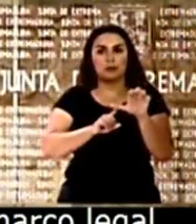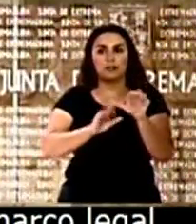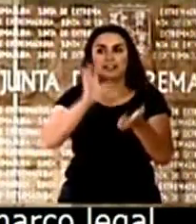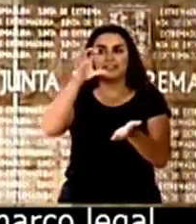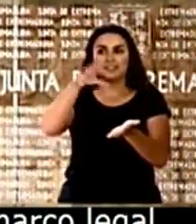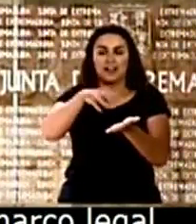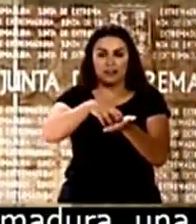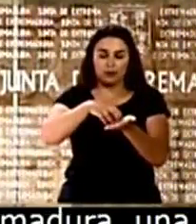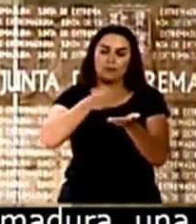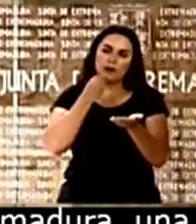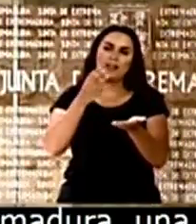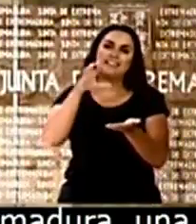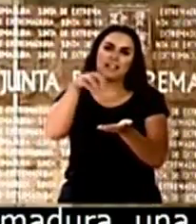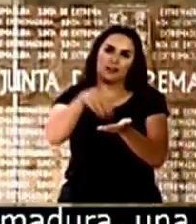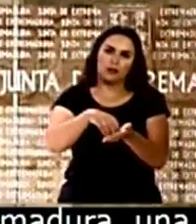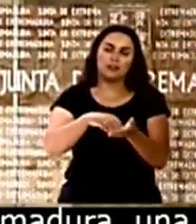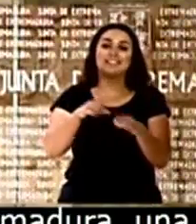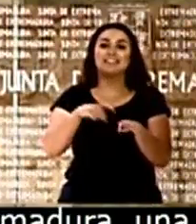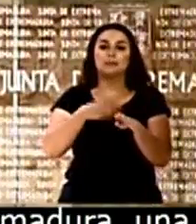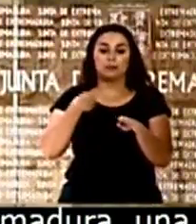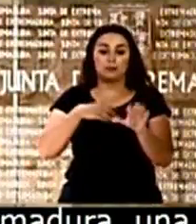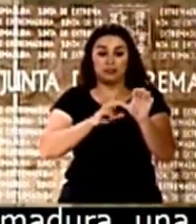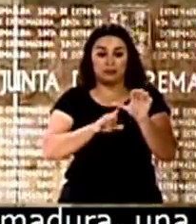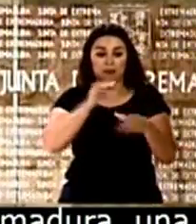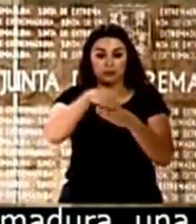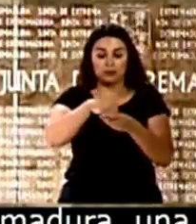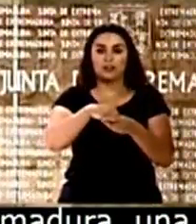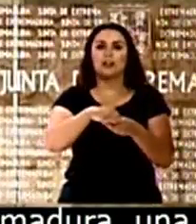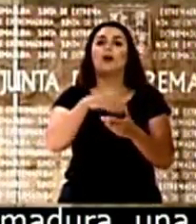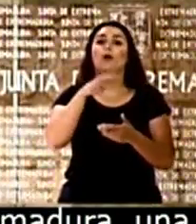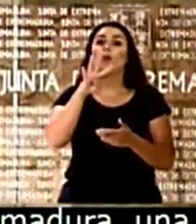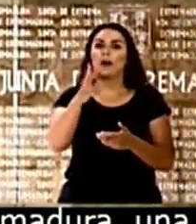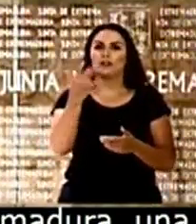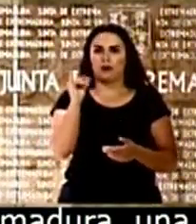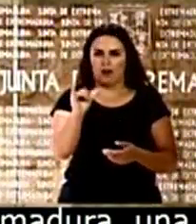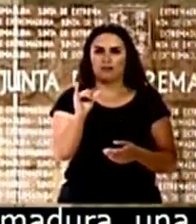dicho, es la palabra correcta, de este tipo en Extremadura? Pues yo le digo que hay 4.